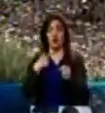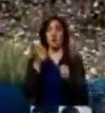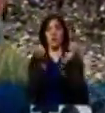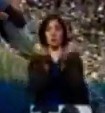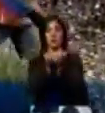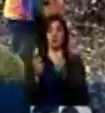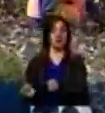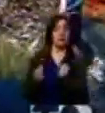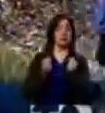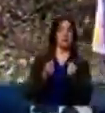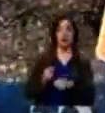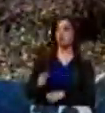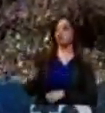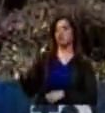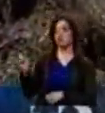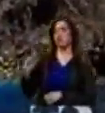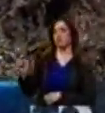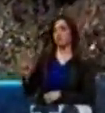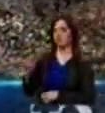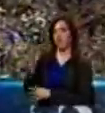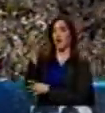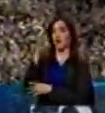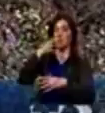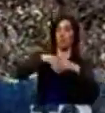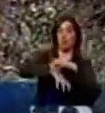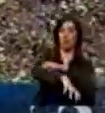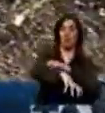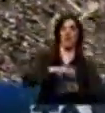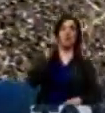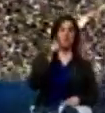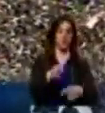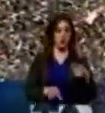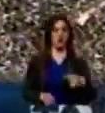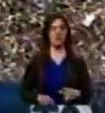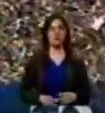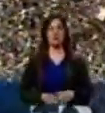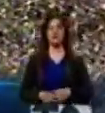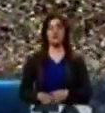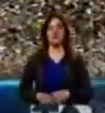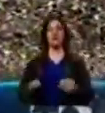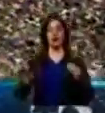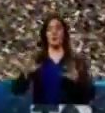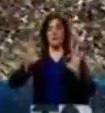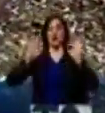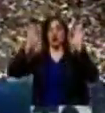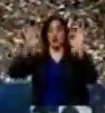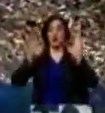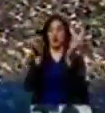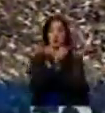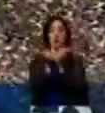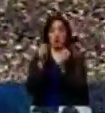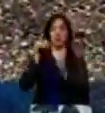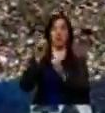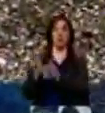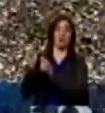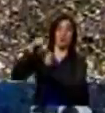ideal sería, porque el tema de los arbolitos no los puedes meter en el carro de recolector ni en los contenedores. Entonces invitamos a la ciudadanía que por favor